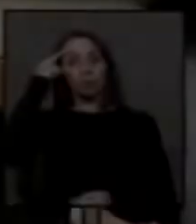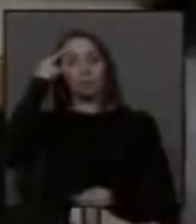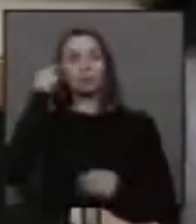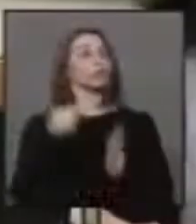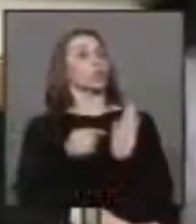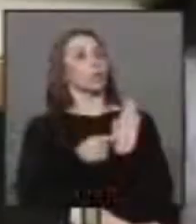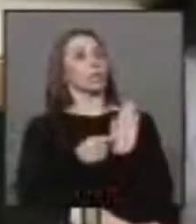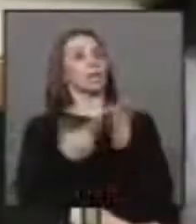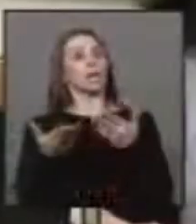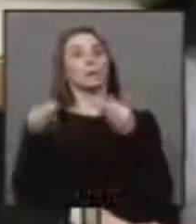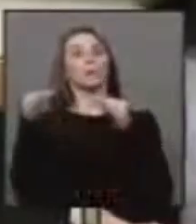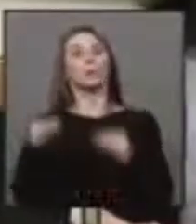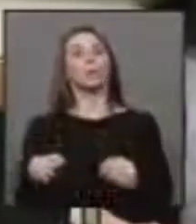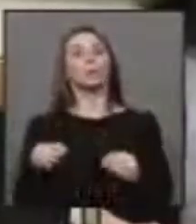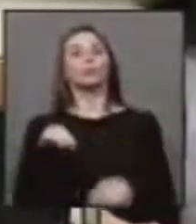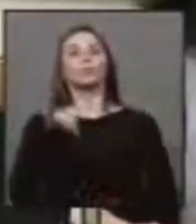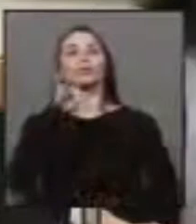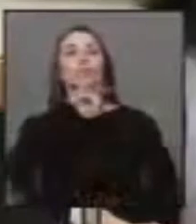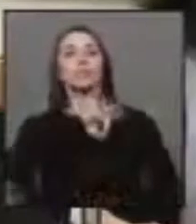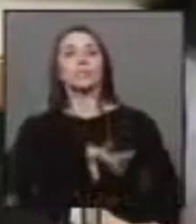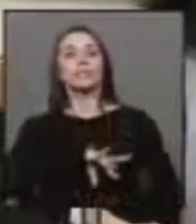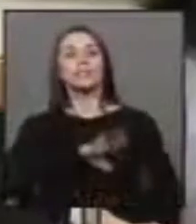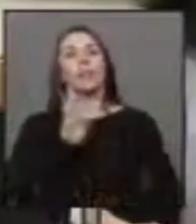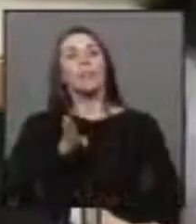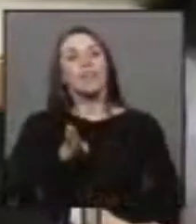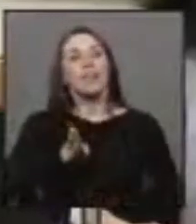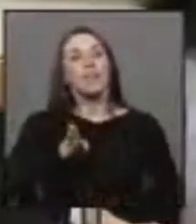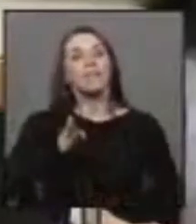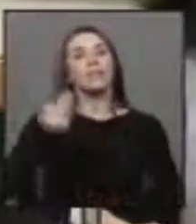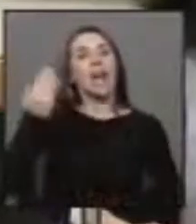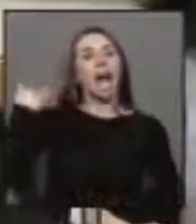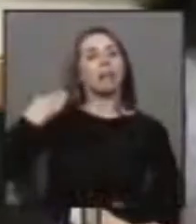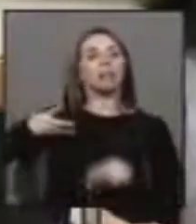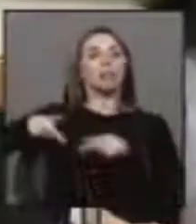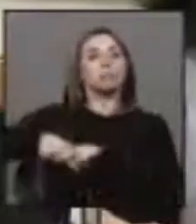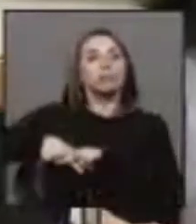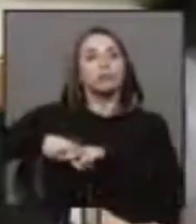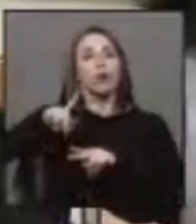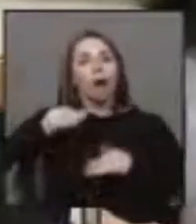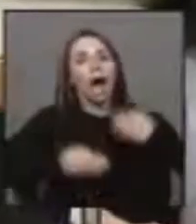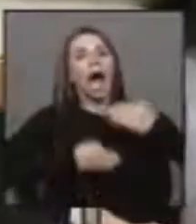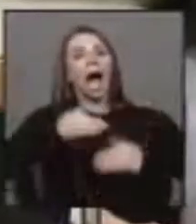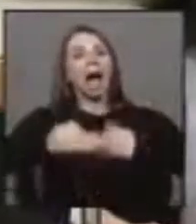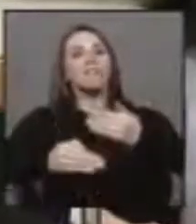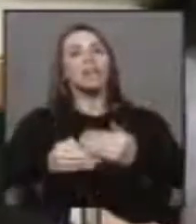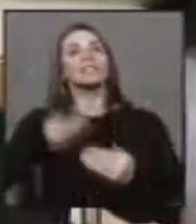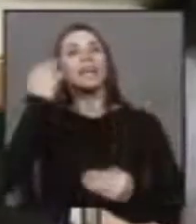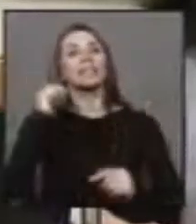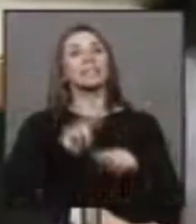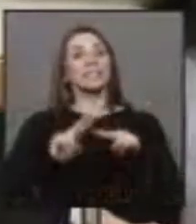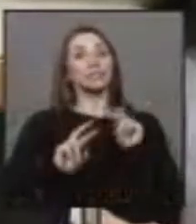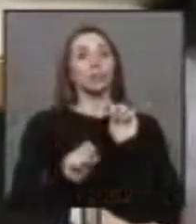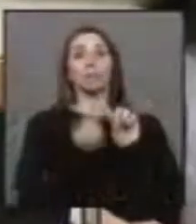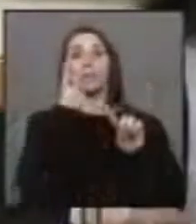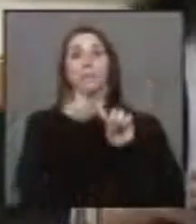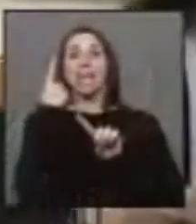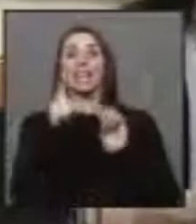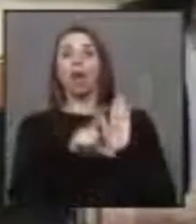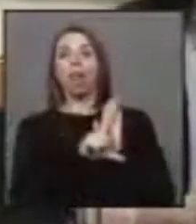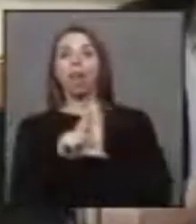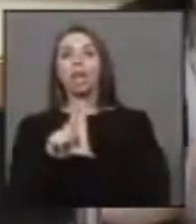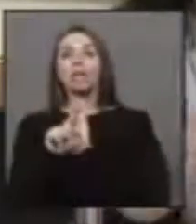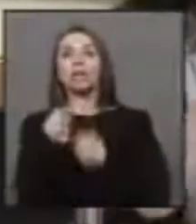viene a hacer Justicia con algo que en chile se debió haber seguido avanzando después de las primeras leyes de probidad en chile